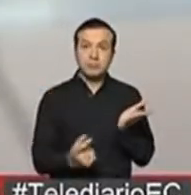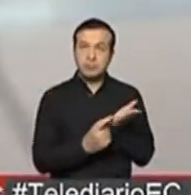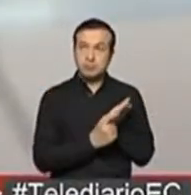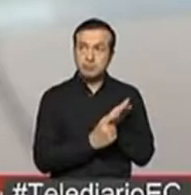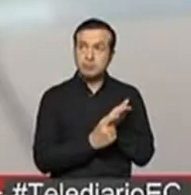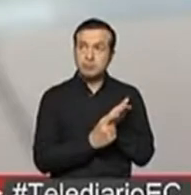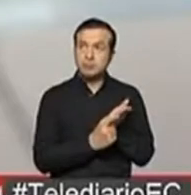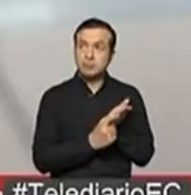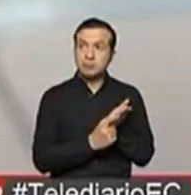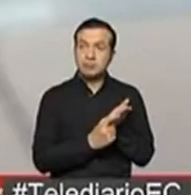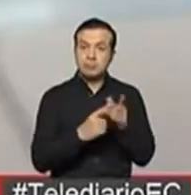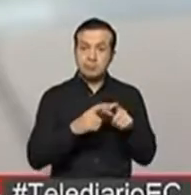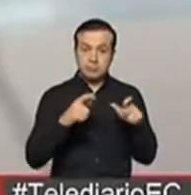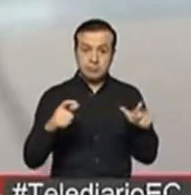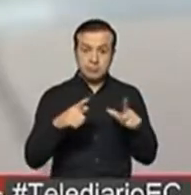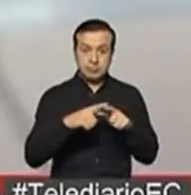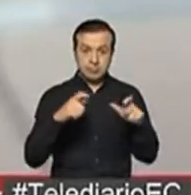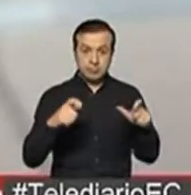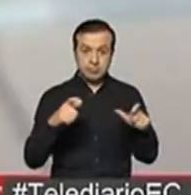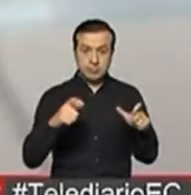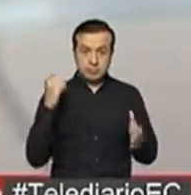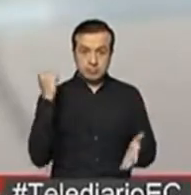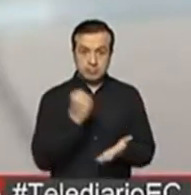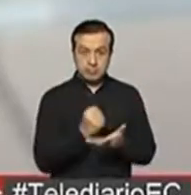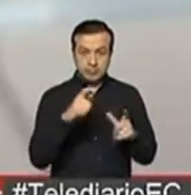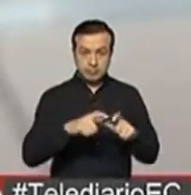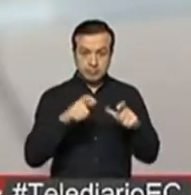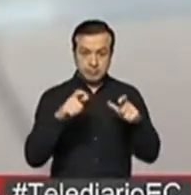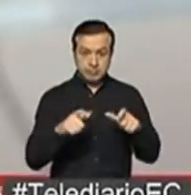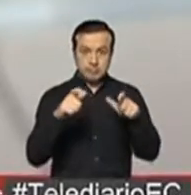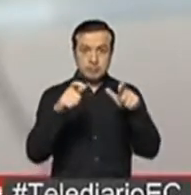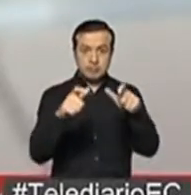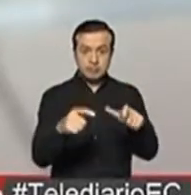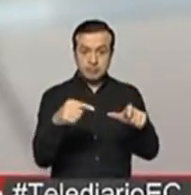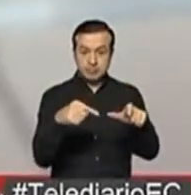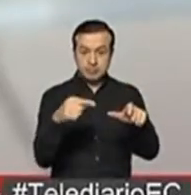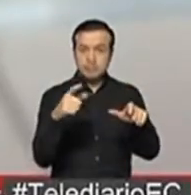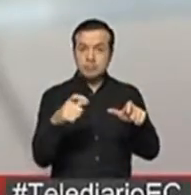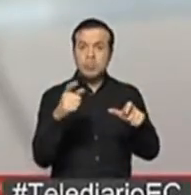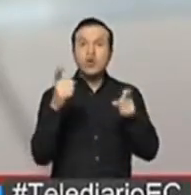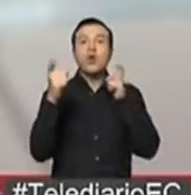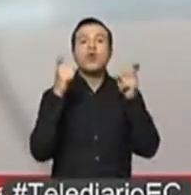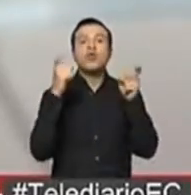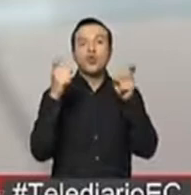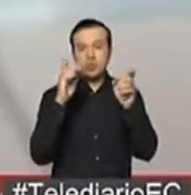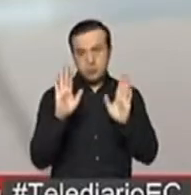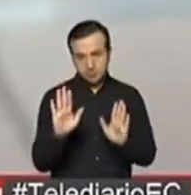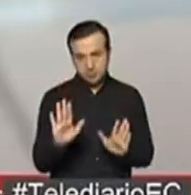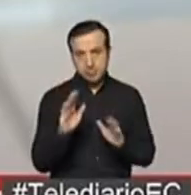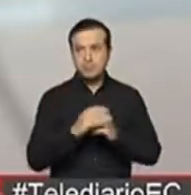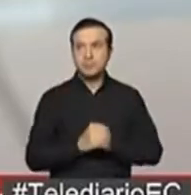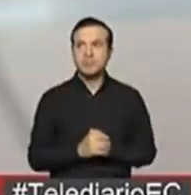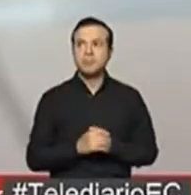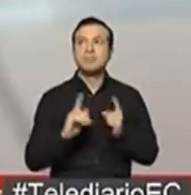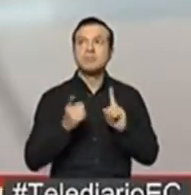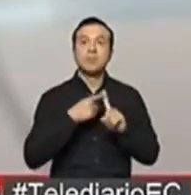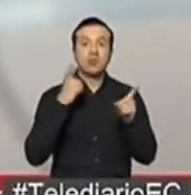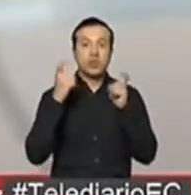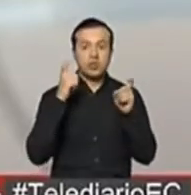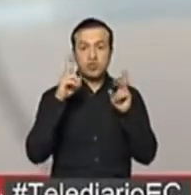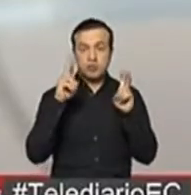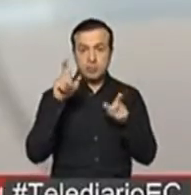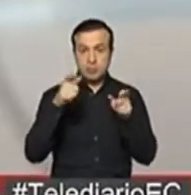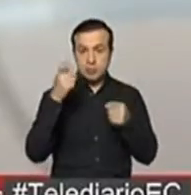conjuntamente con la matrícula obviamente ese es el control ahora es sería el control para el